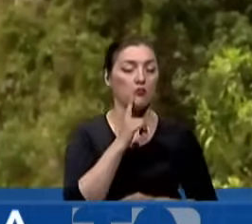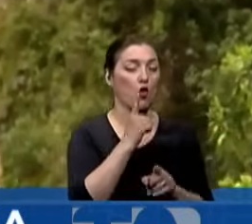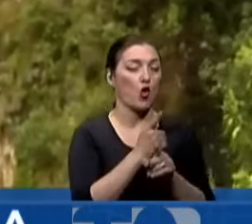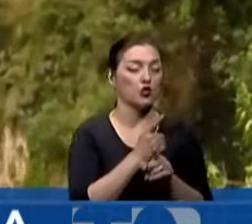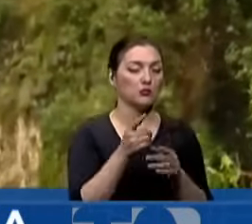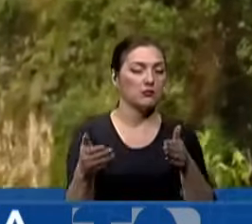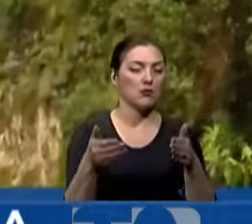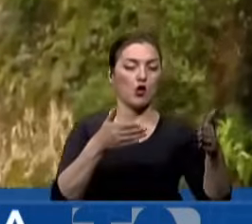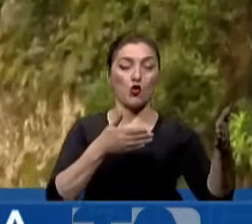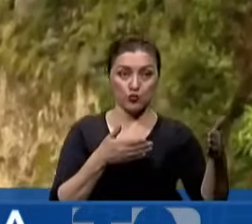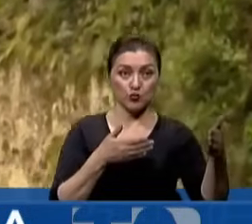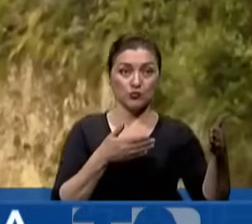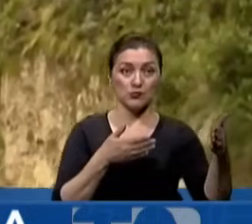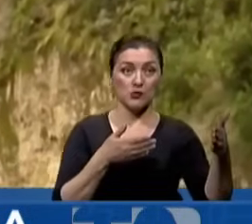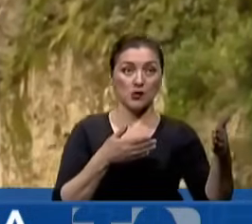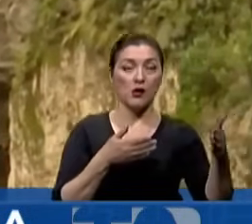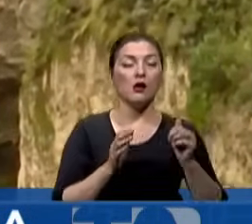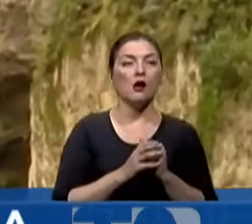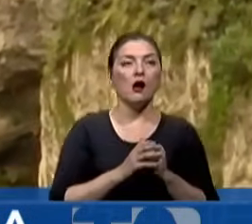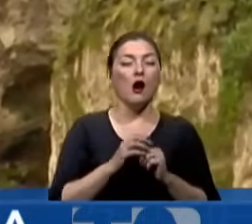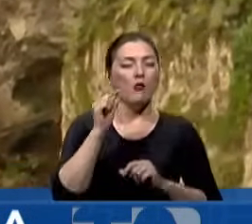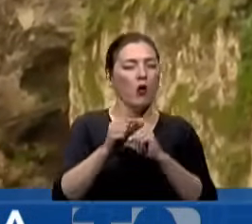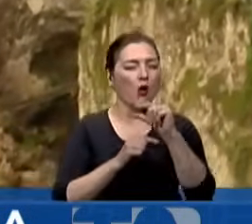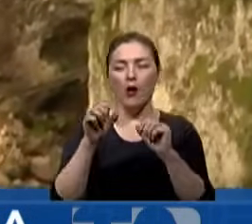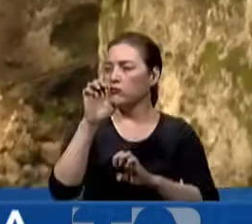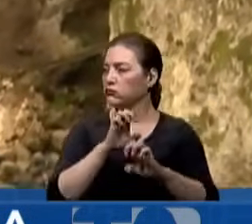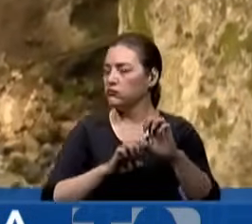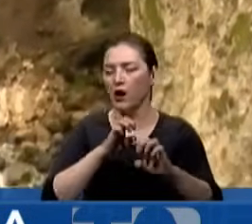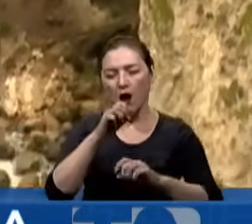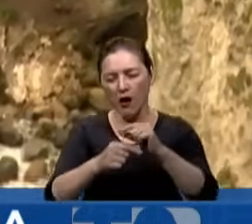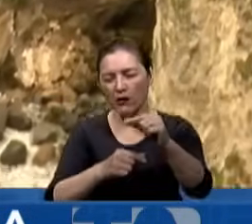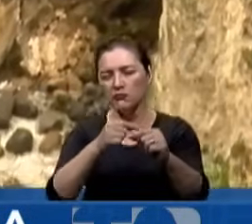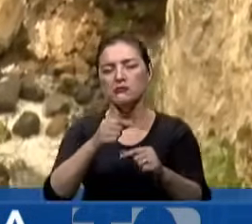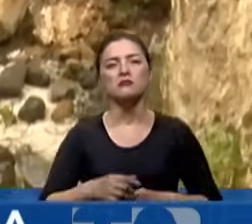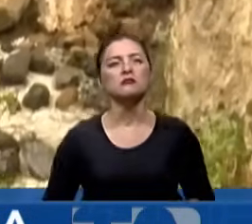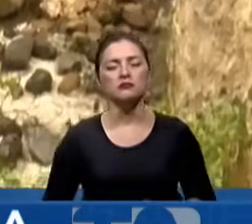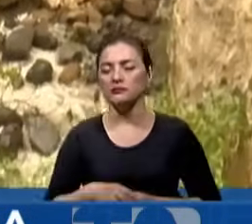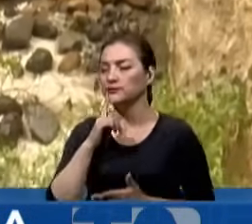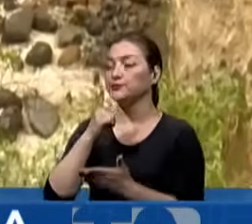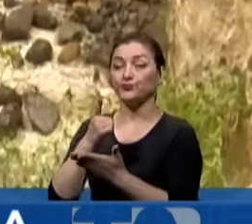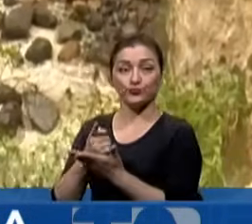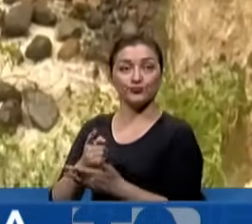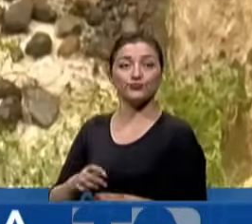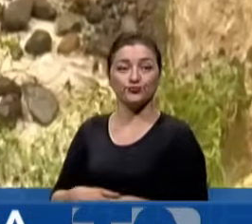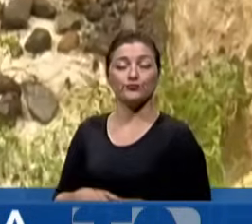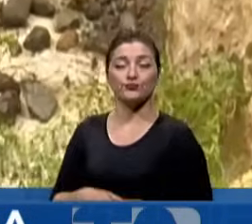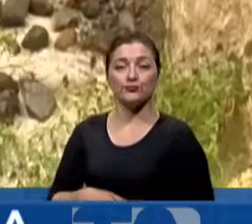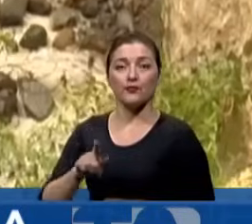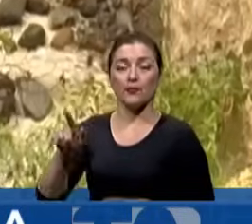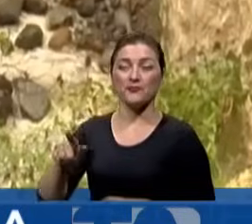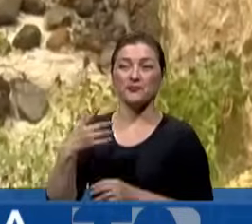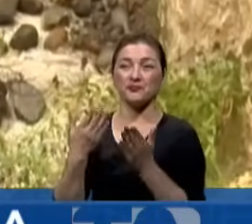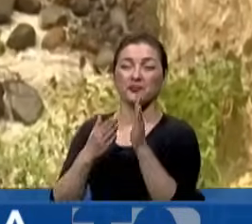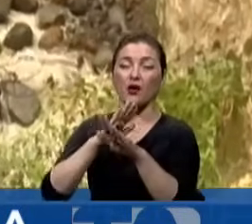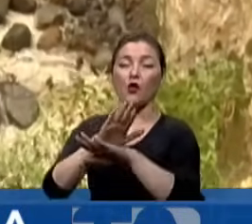solo habilitaron un carril, sin embargo, se va a ir evaluando progresivamente en estos días. Claro, efectivamente, se tiene una